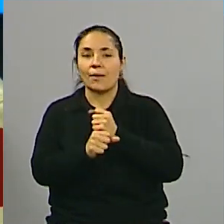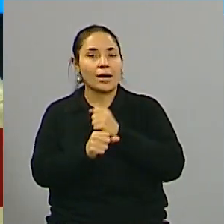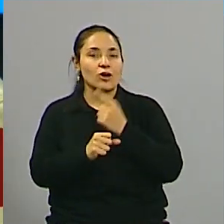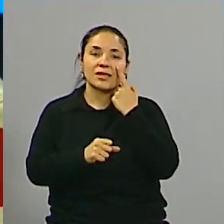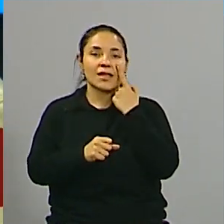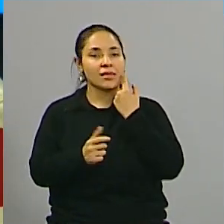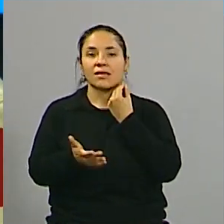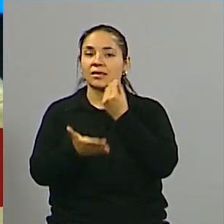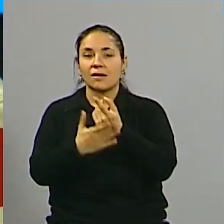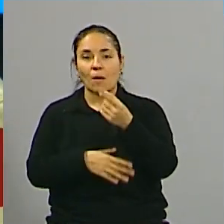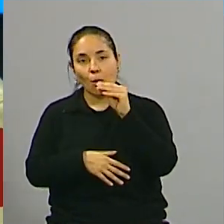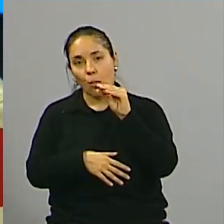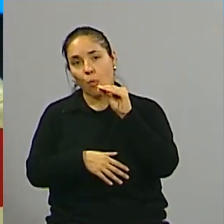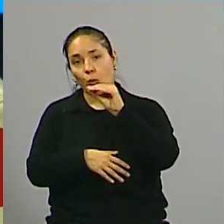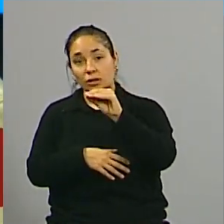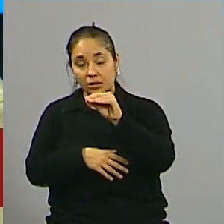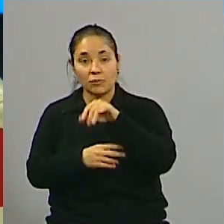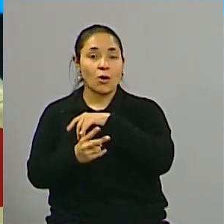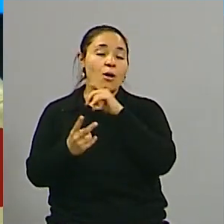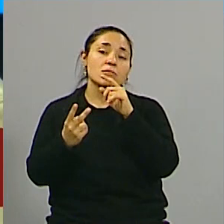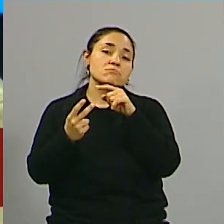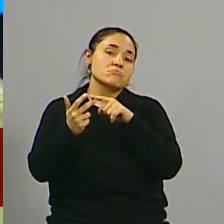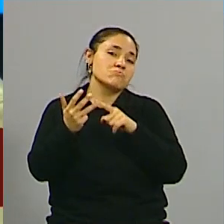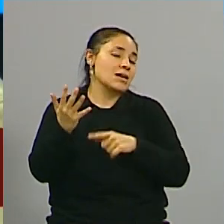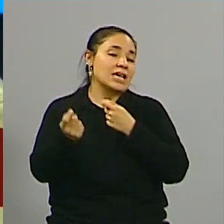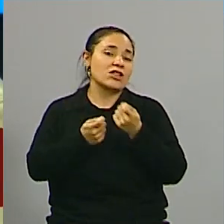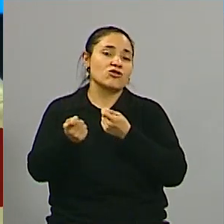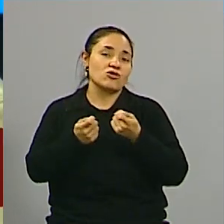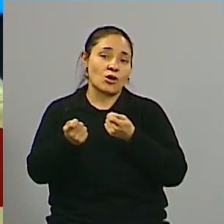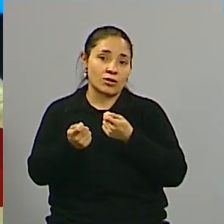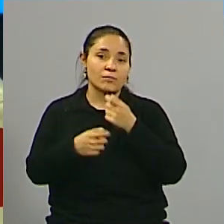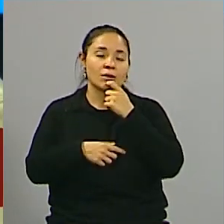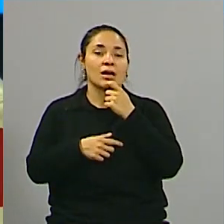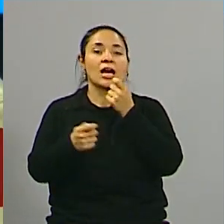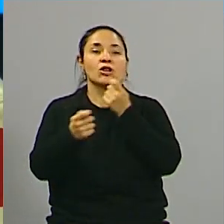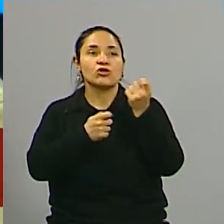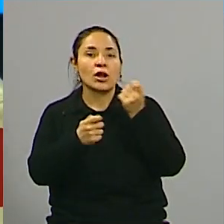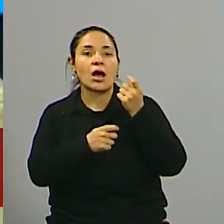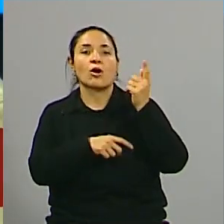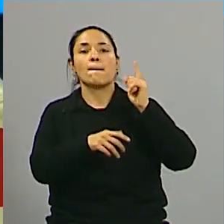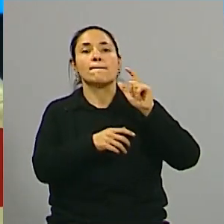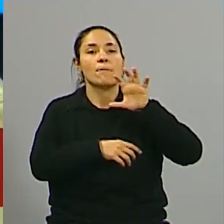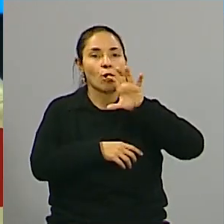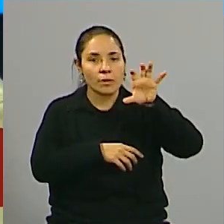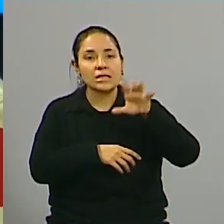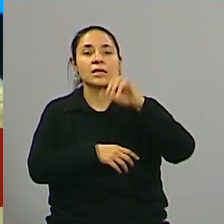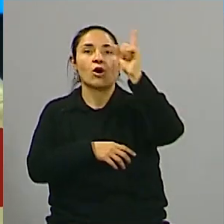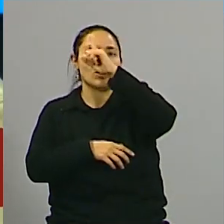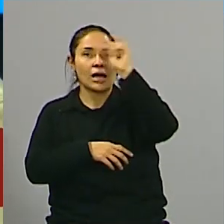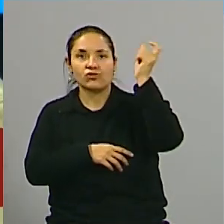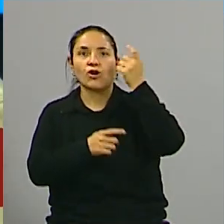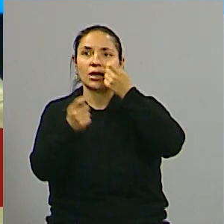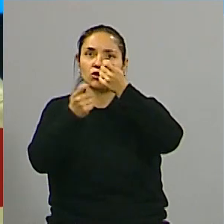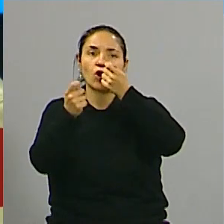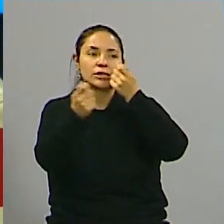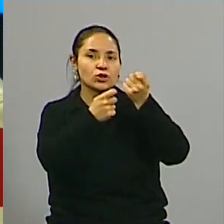y estar a cargo del municipio, y después hay otras tareas que son de gestión, ¿no? De gestionar con provincia, con organismos internacionales, con la Nación.